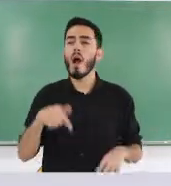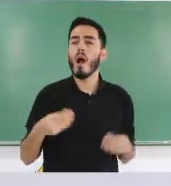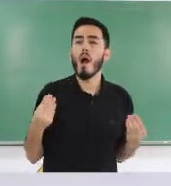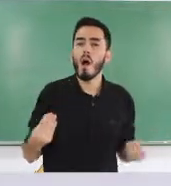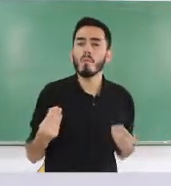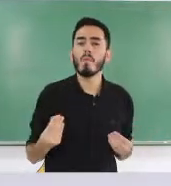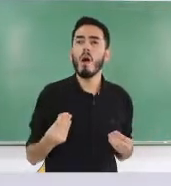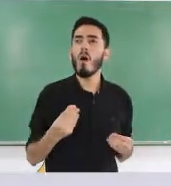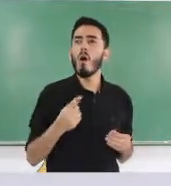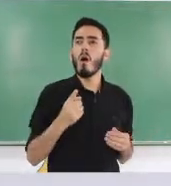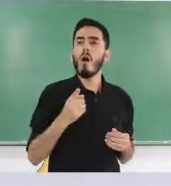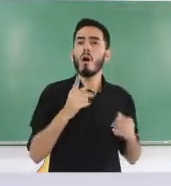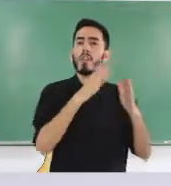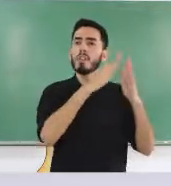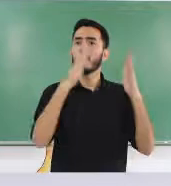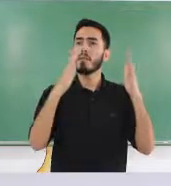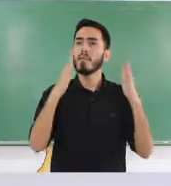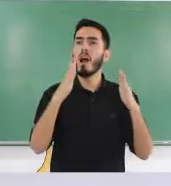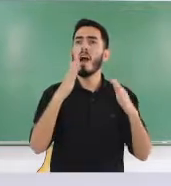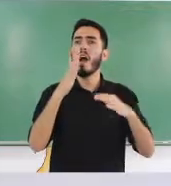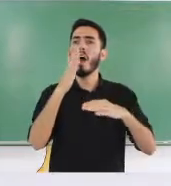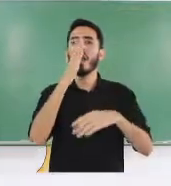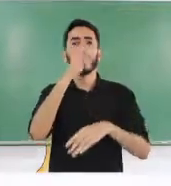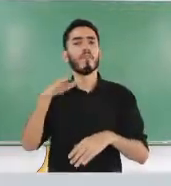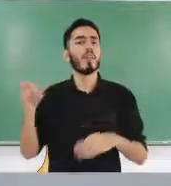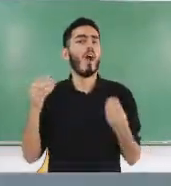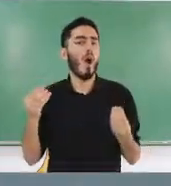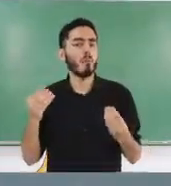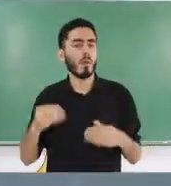segmento a partir del teorema de Tales.